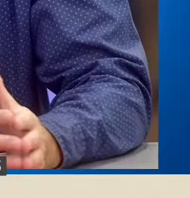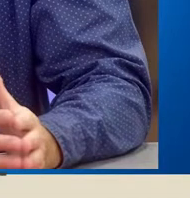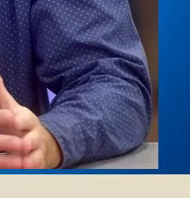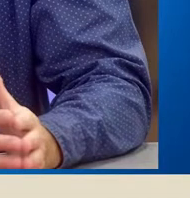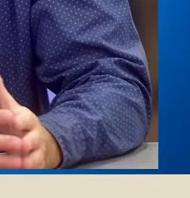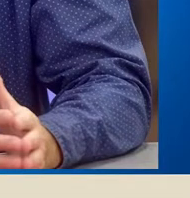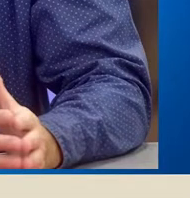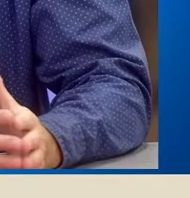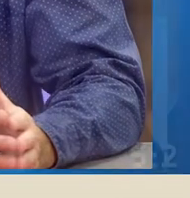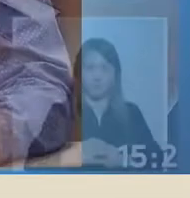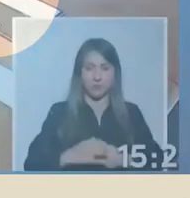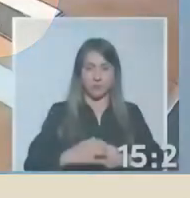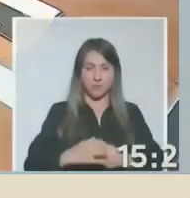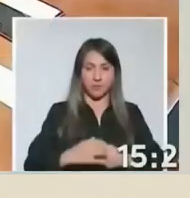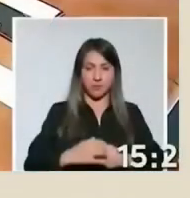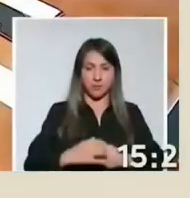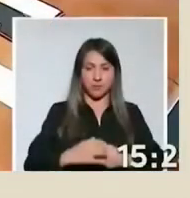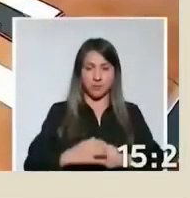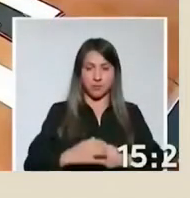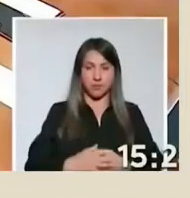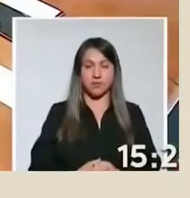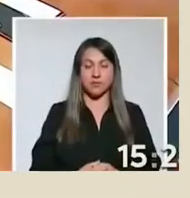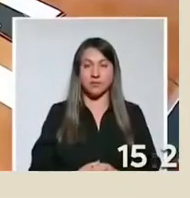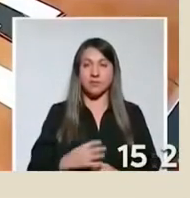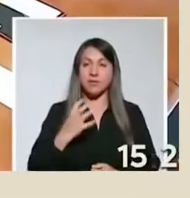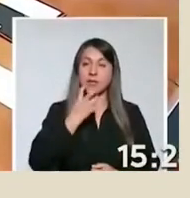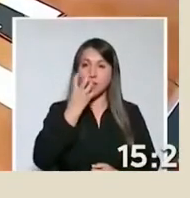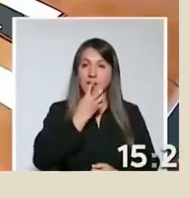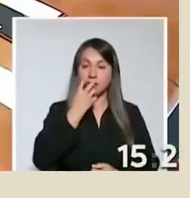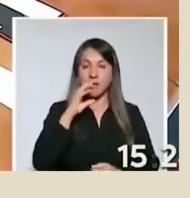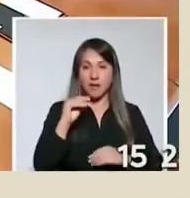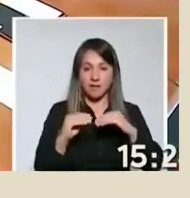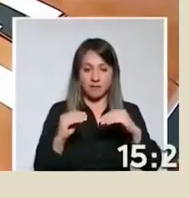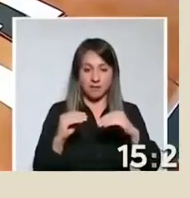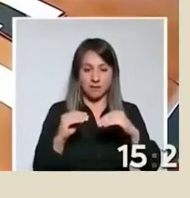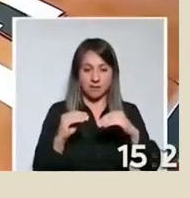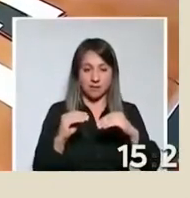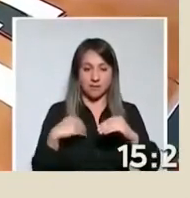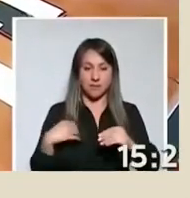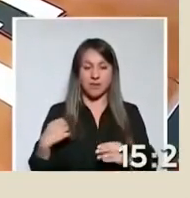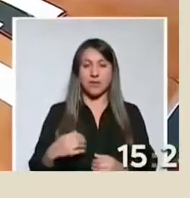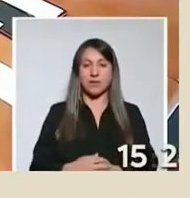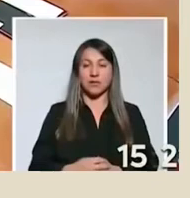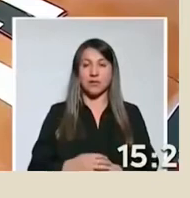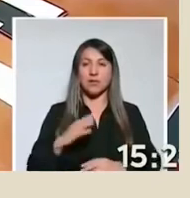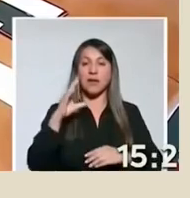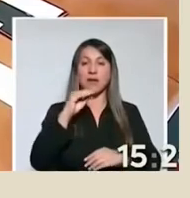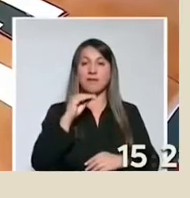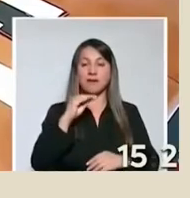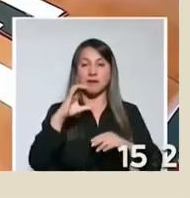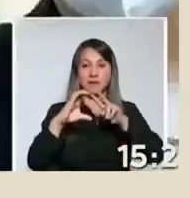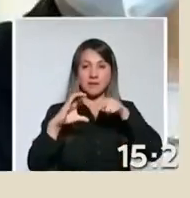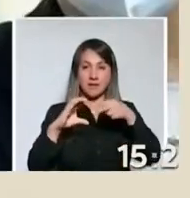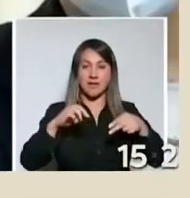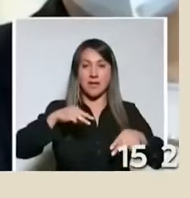es lo que es tan impactante en el caso de Chile por eso te digo que hay un sentido en la llaga desde el comienzo Ignacio, en ese